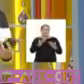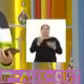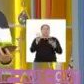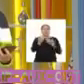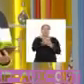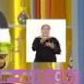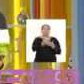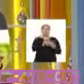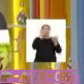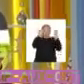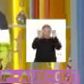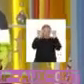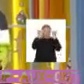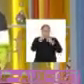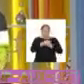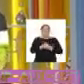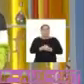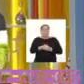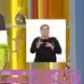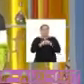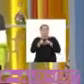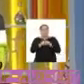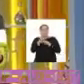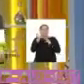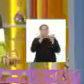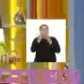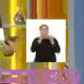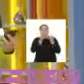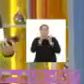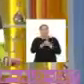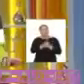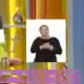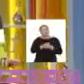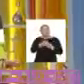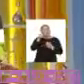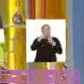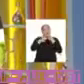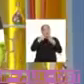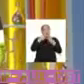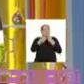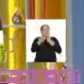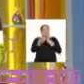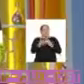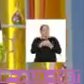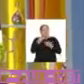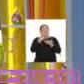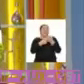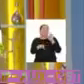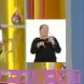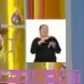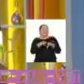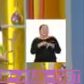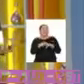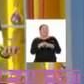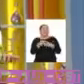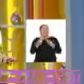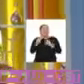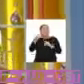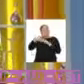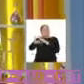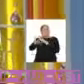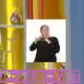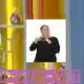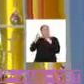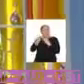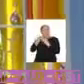un nuevo punto de vista y a la vez nos habló de una situación muy común y complicada. ¿Qué hacer cuando en nuestras